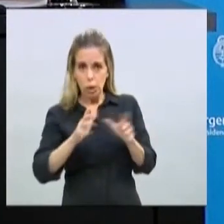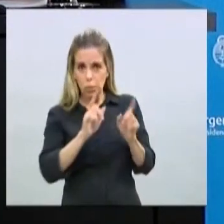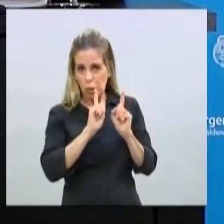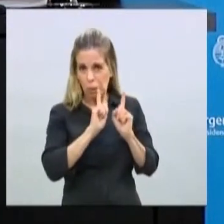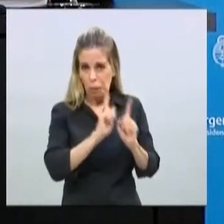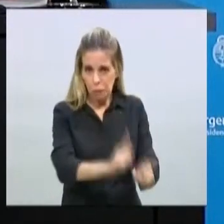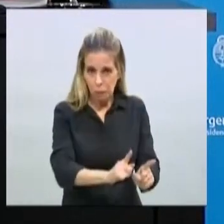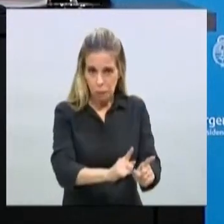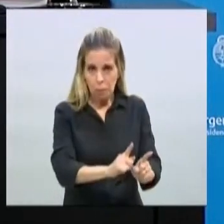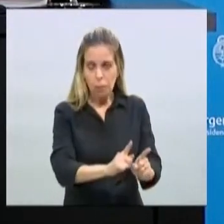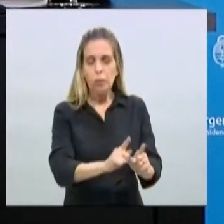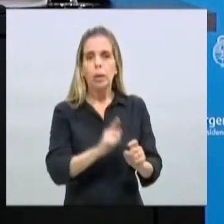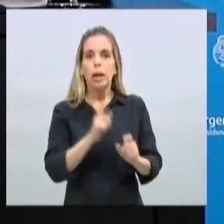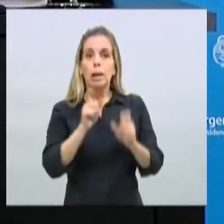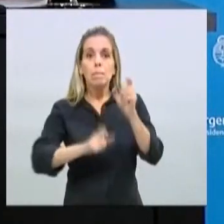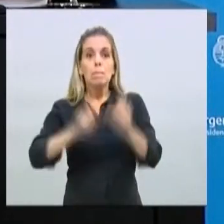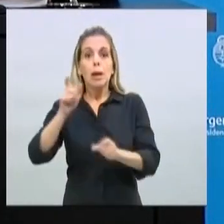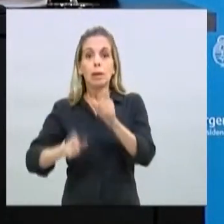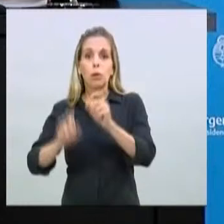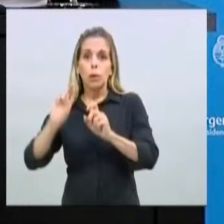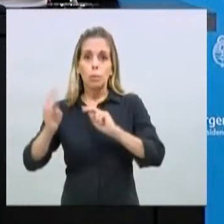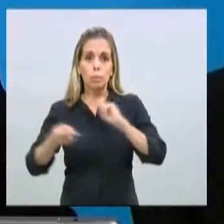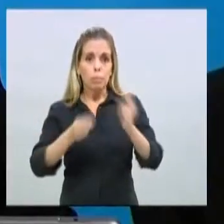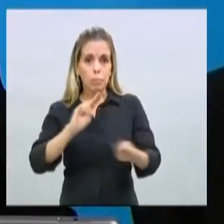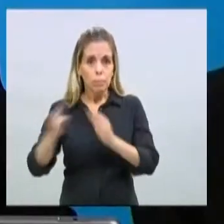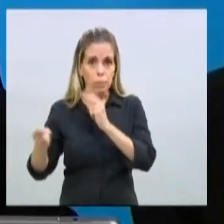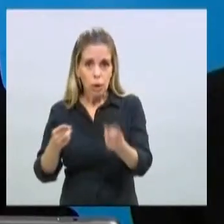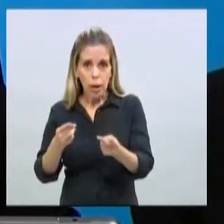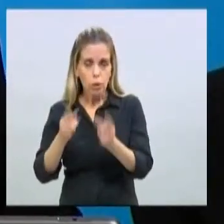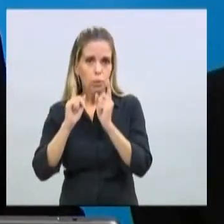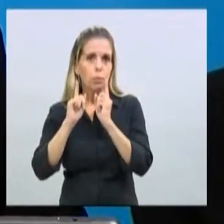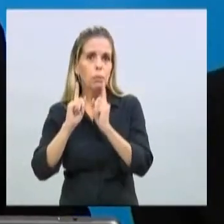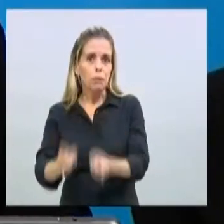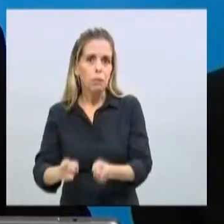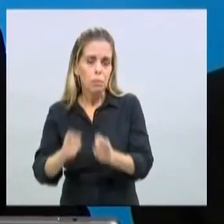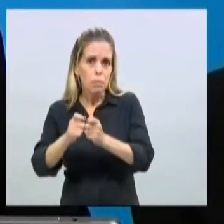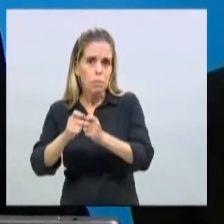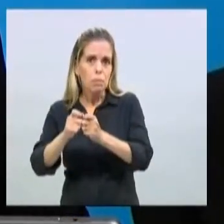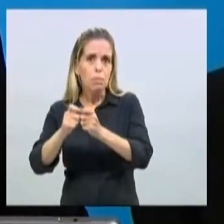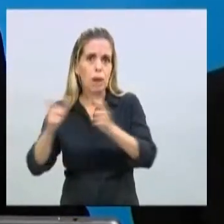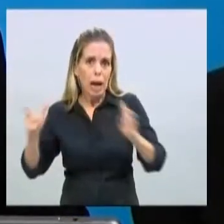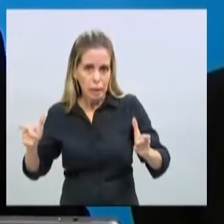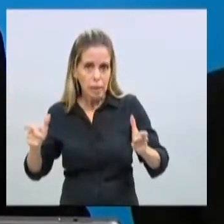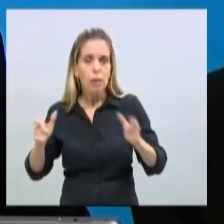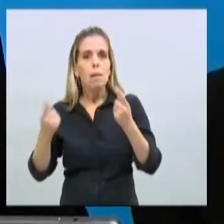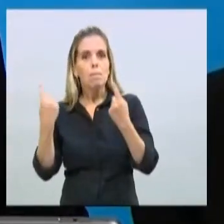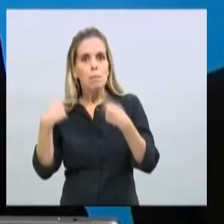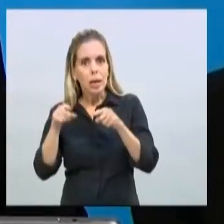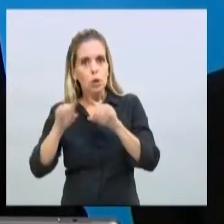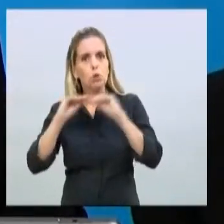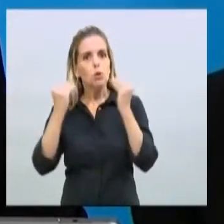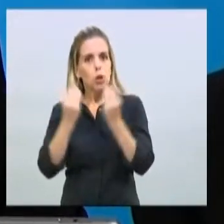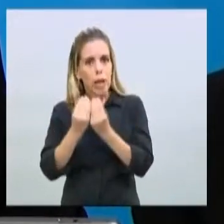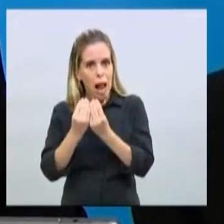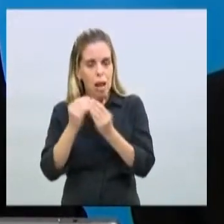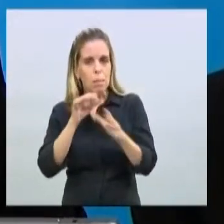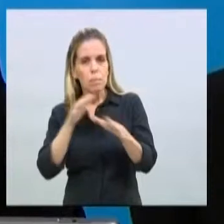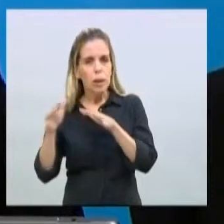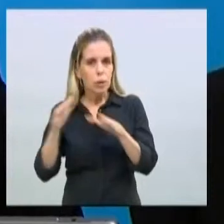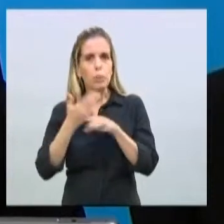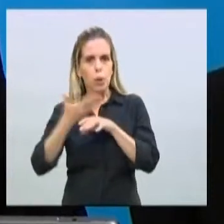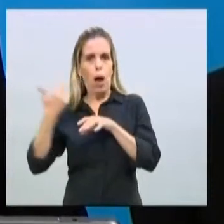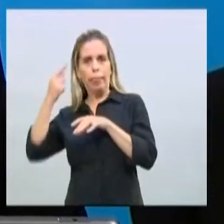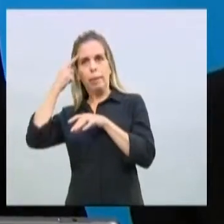La cantidad de fallecimientos, lamentablemente, que siguen ocurriendo, están dentro de lo que esperábamos que pueda ocurrir. Como